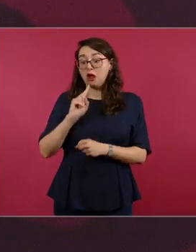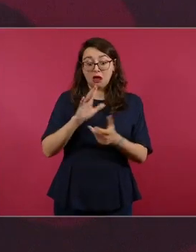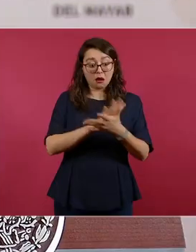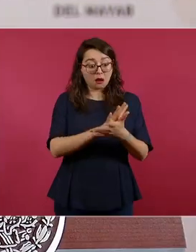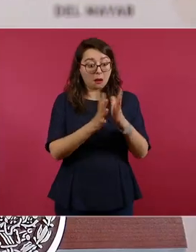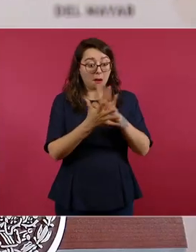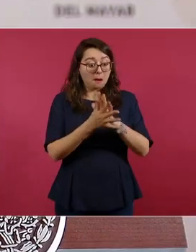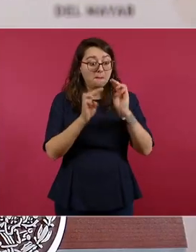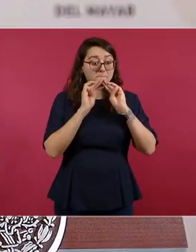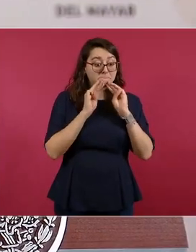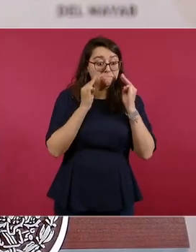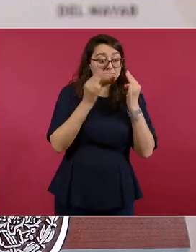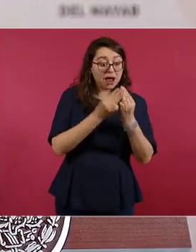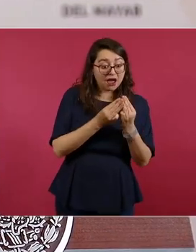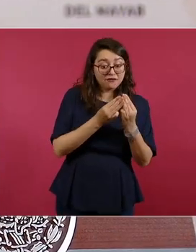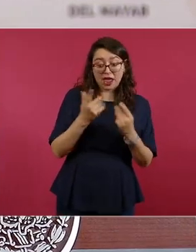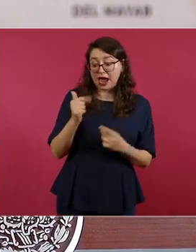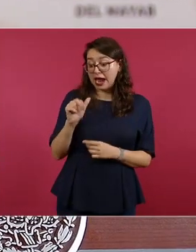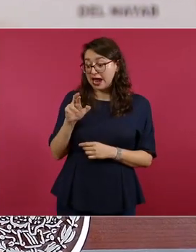y en el universal